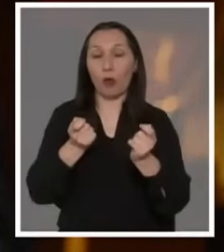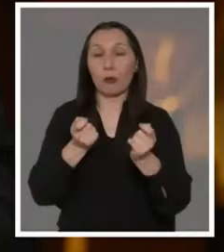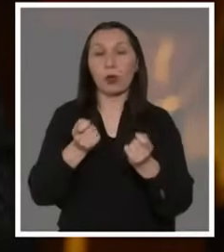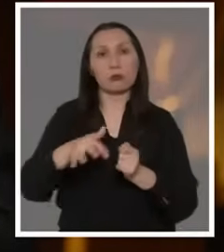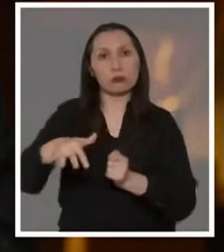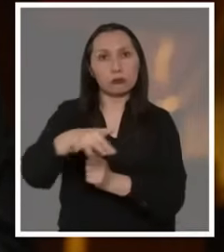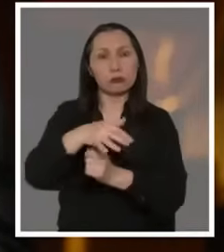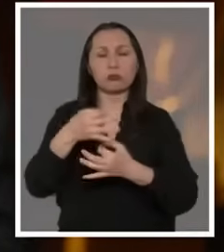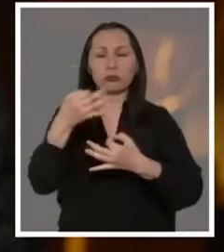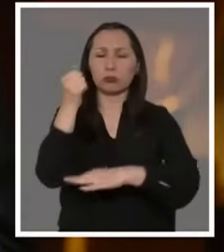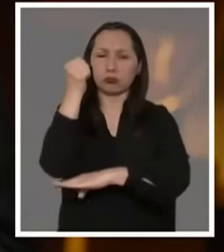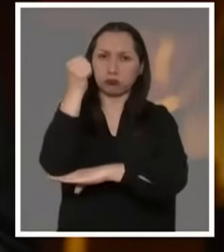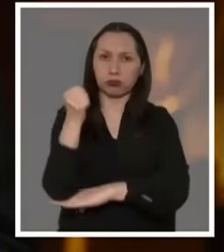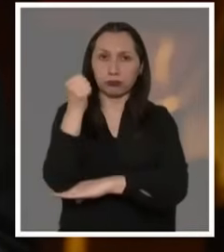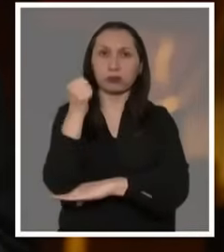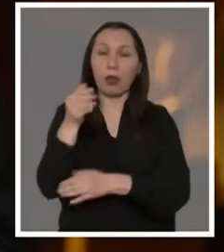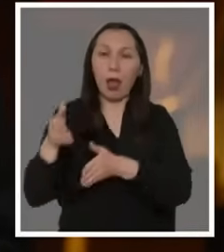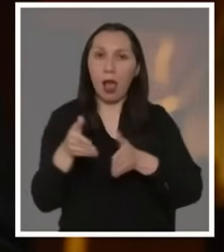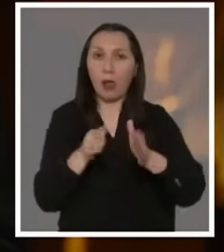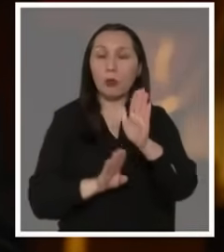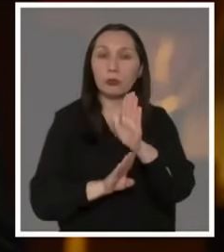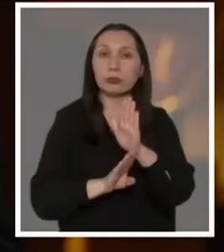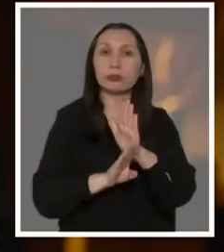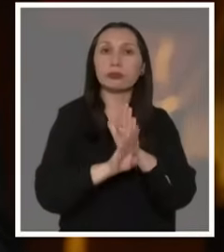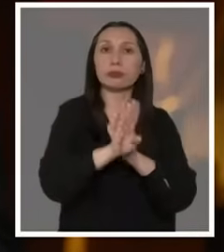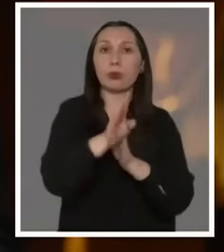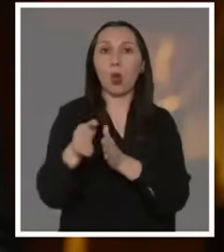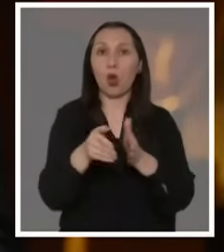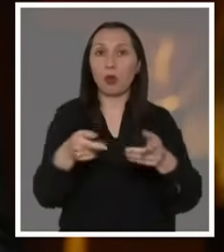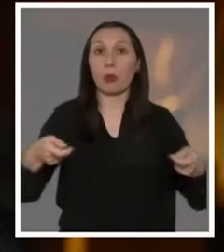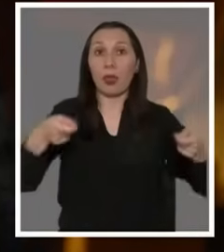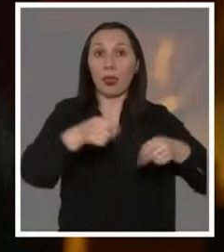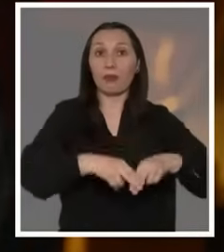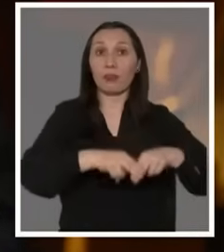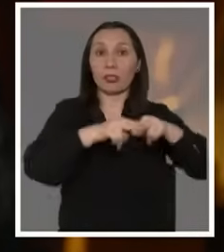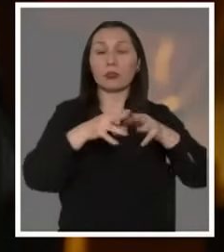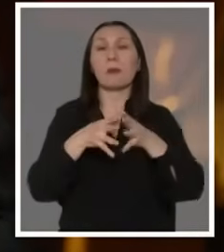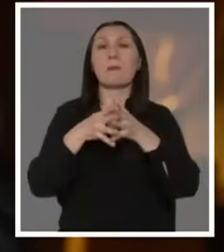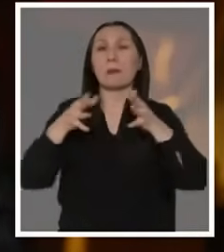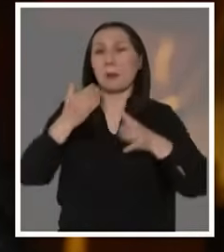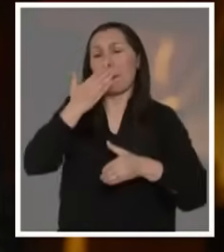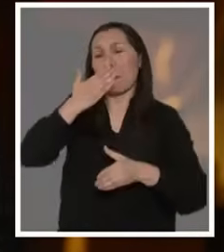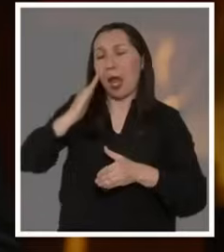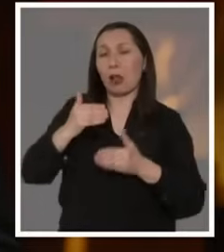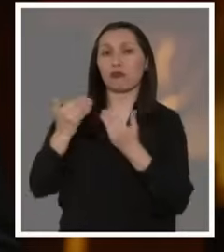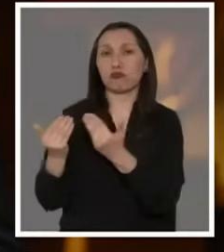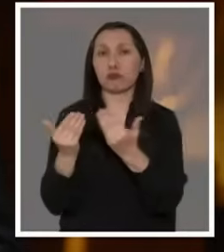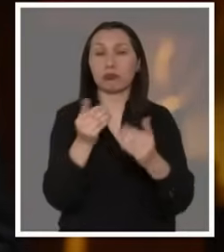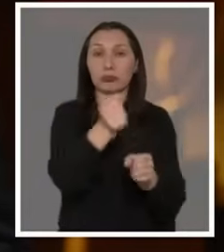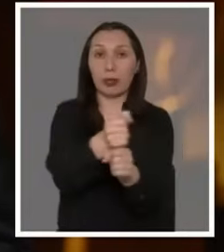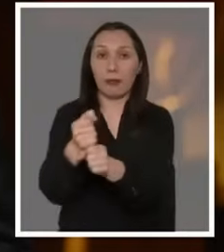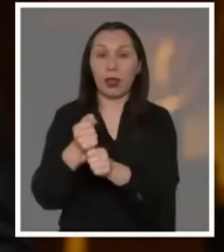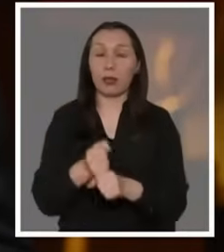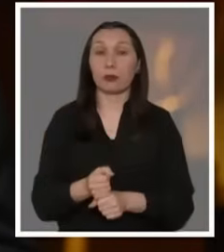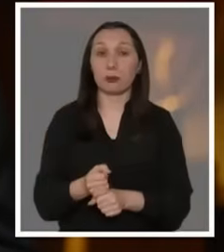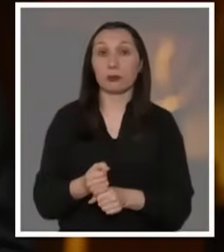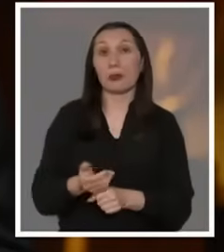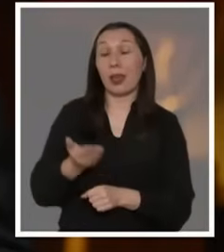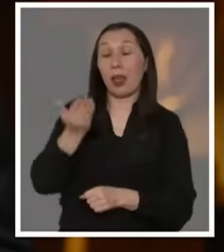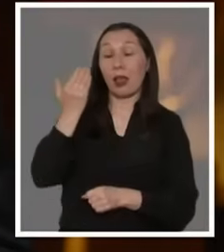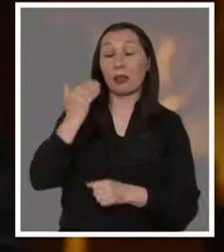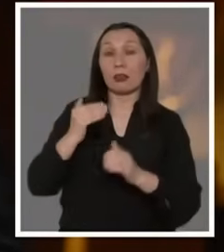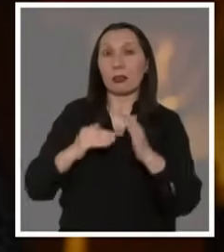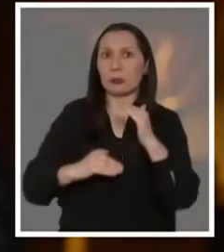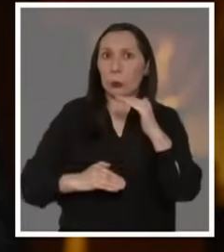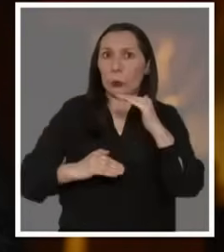generando condiciones sólidas para retomar una senda de crecimiento económico, de inversión y de más y de mejores empleos. Pasamos de un